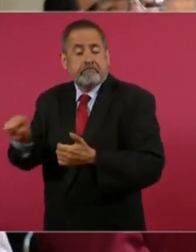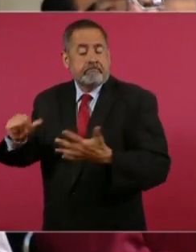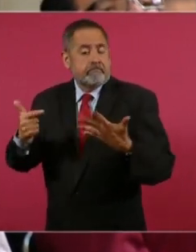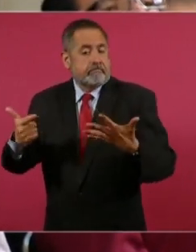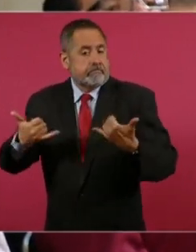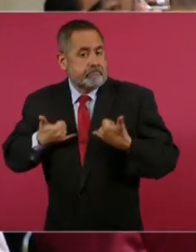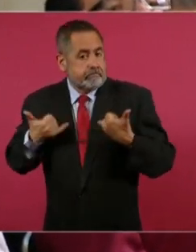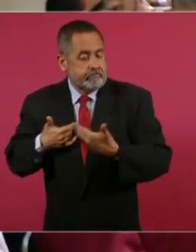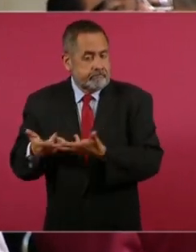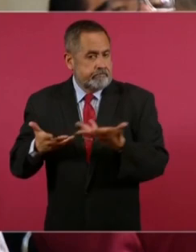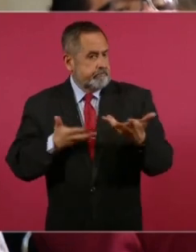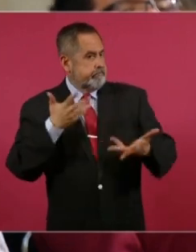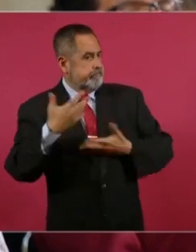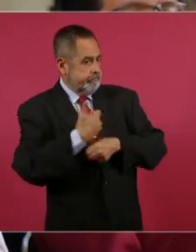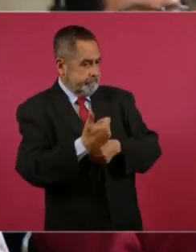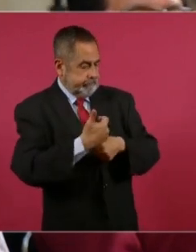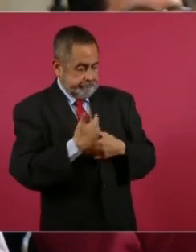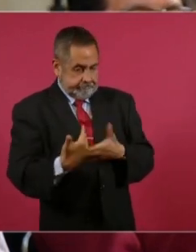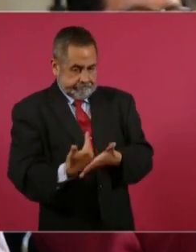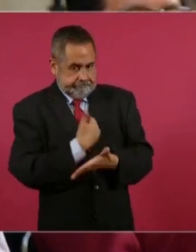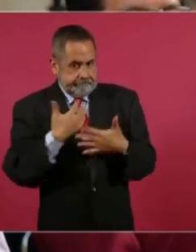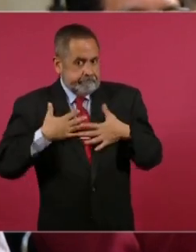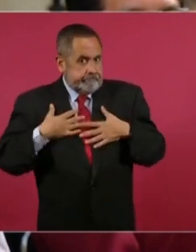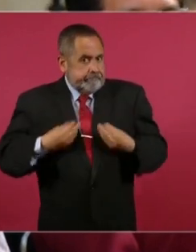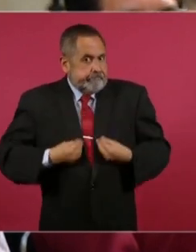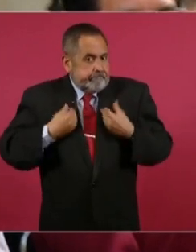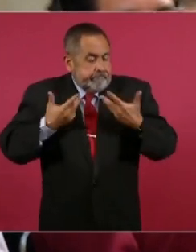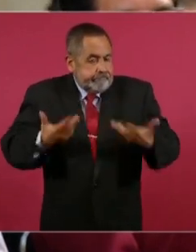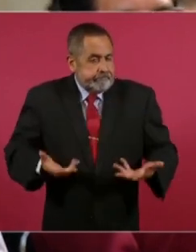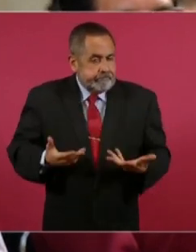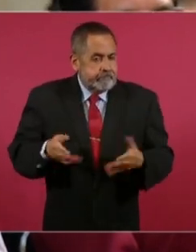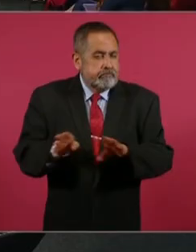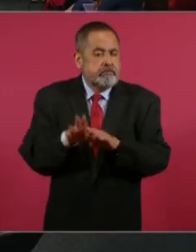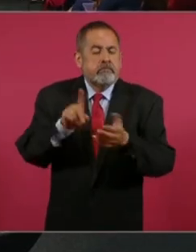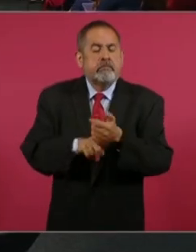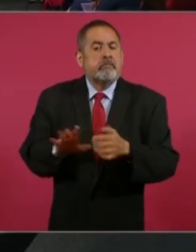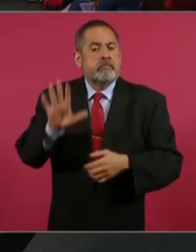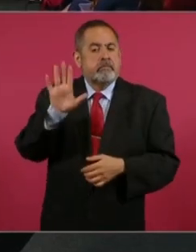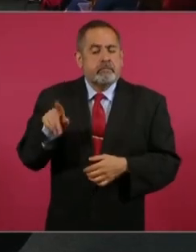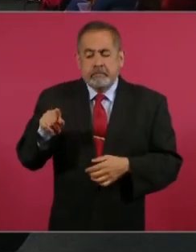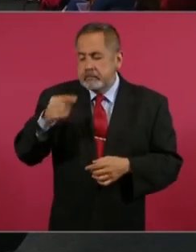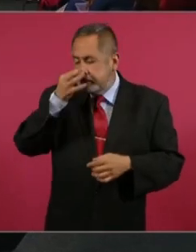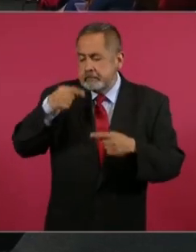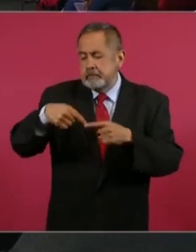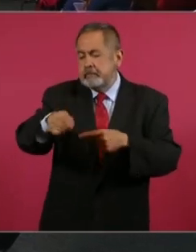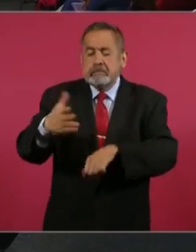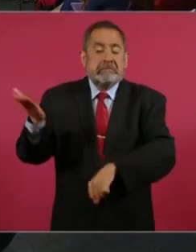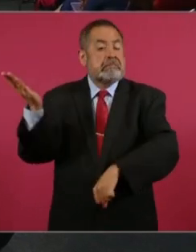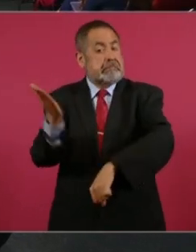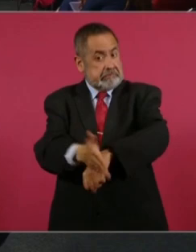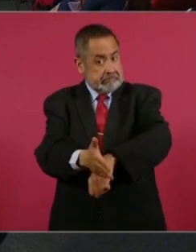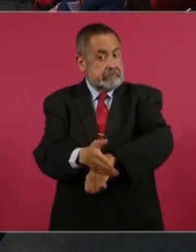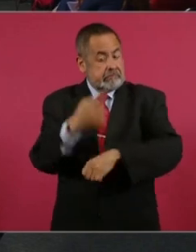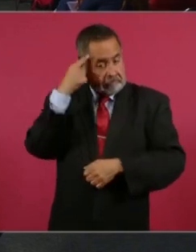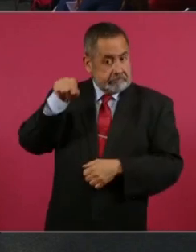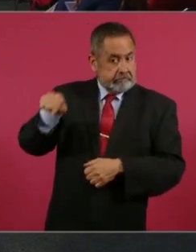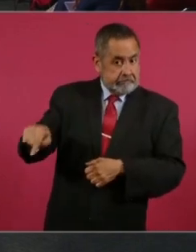sienten completamente pues en un tema de que están en proceso de